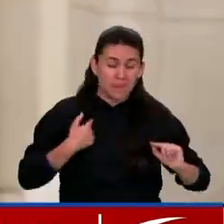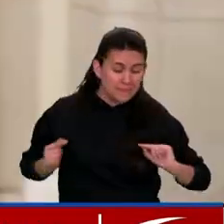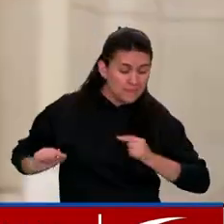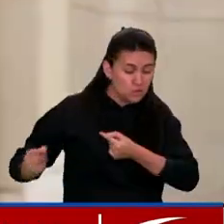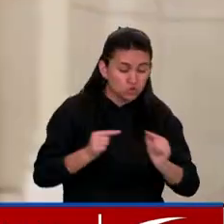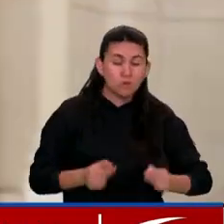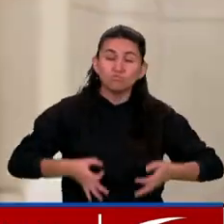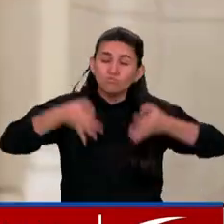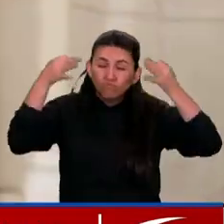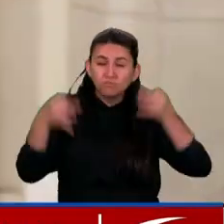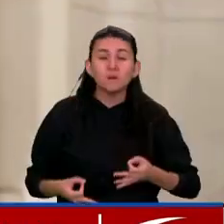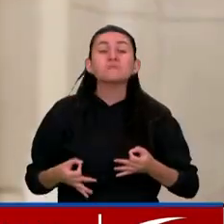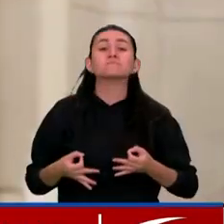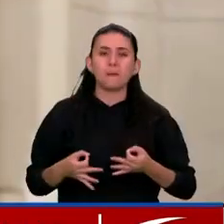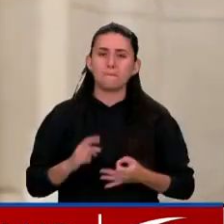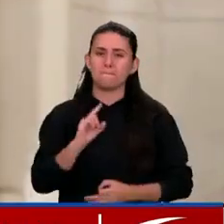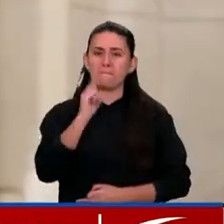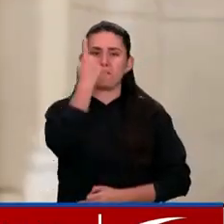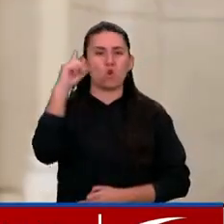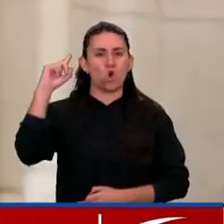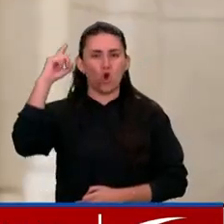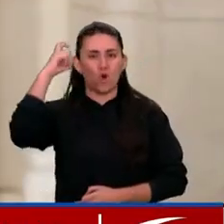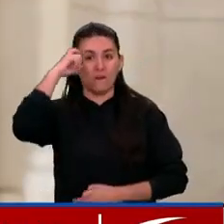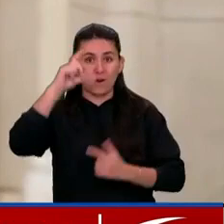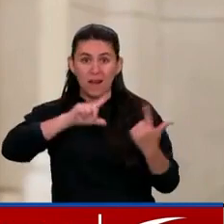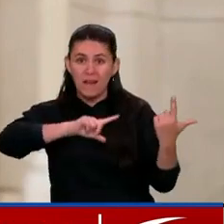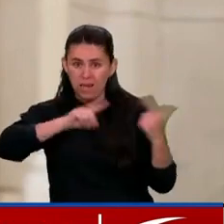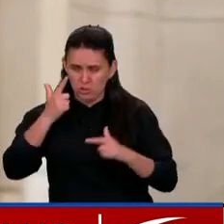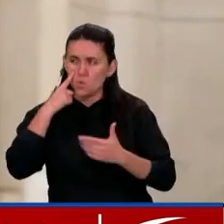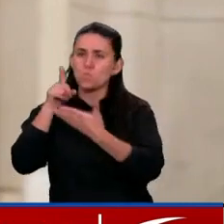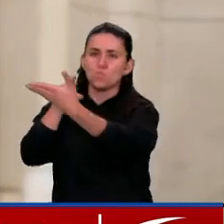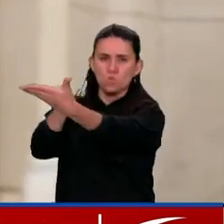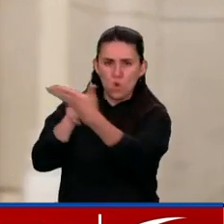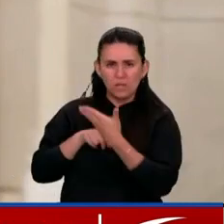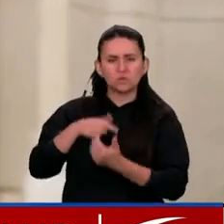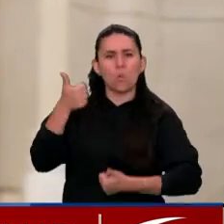las modificaciones cuando el gobierno tenga la oportunidad de presentar sus argumentos.